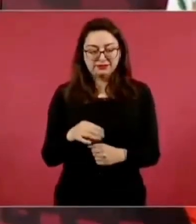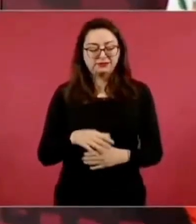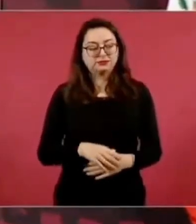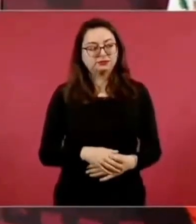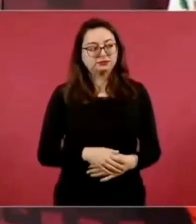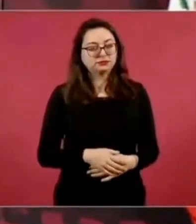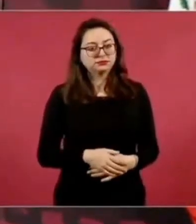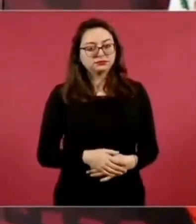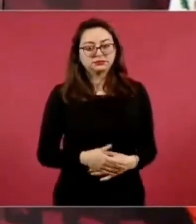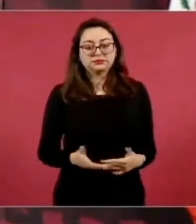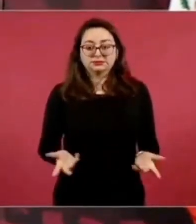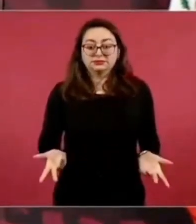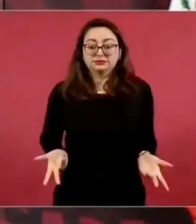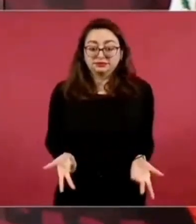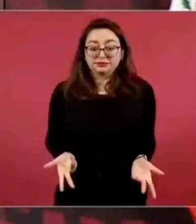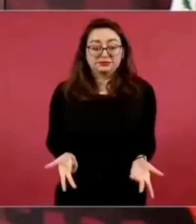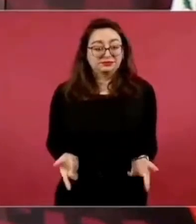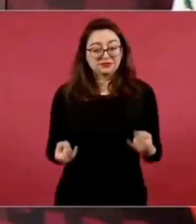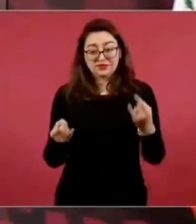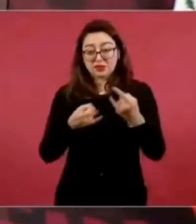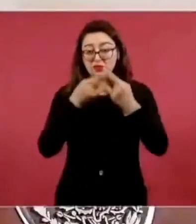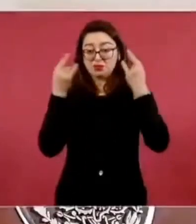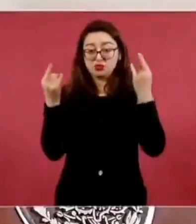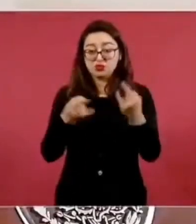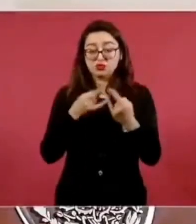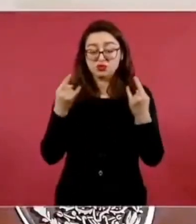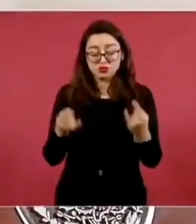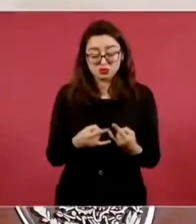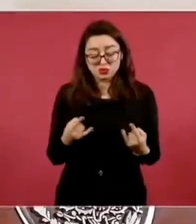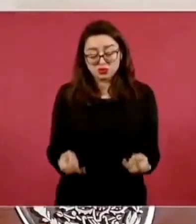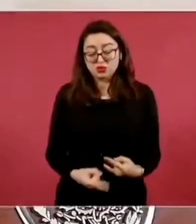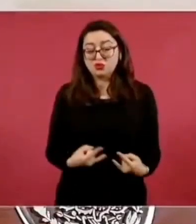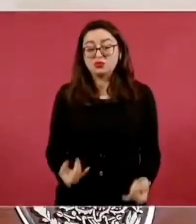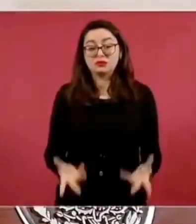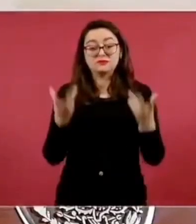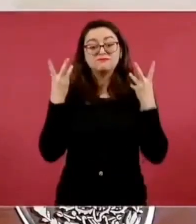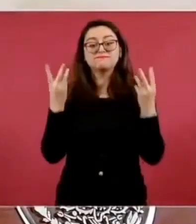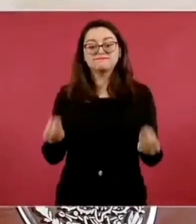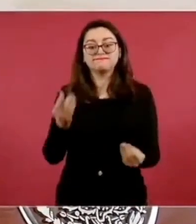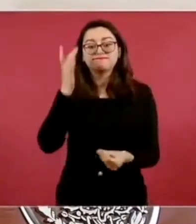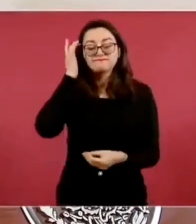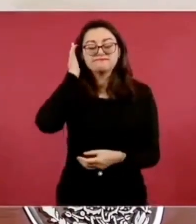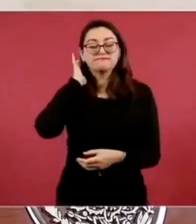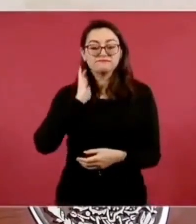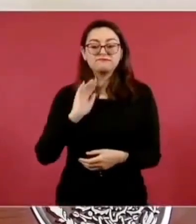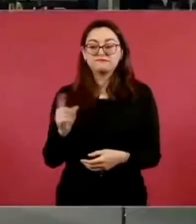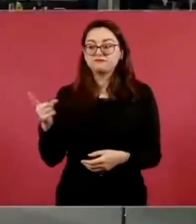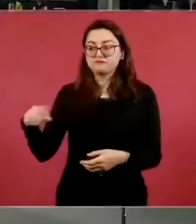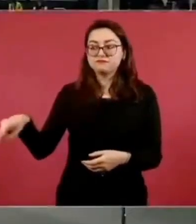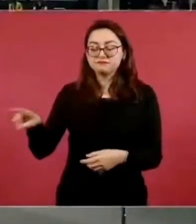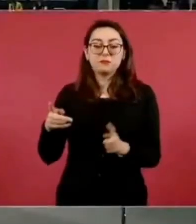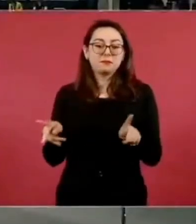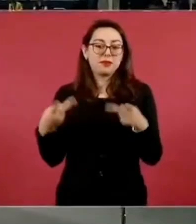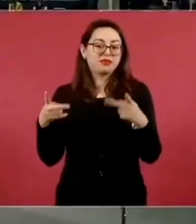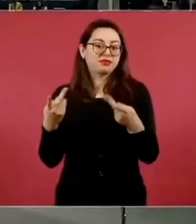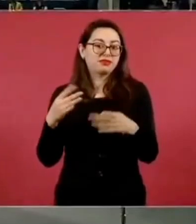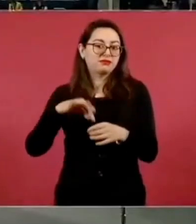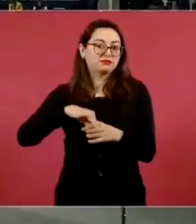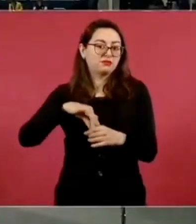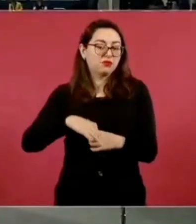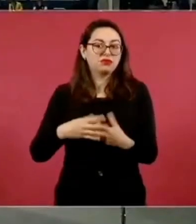tengo muchísimos casos así me acuerdo en Tehuacán